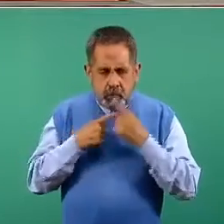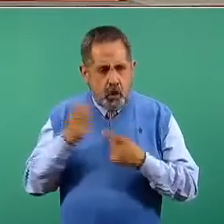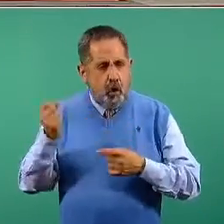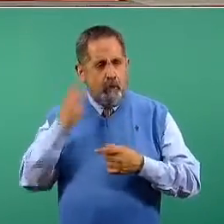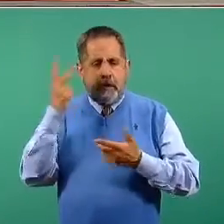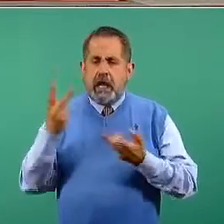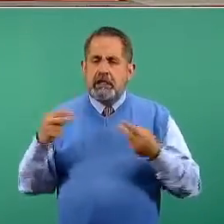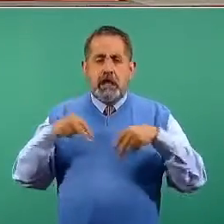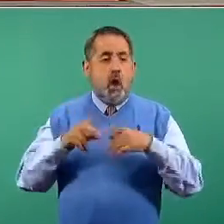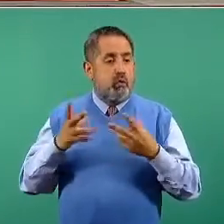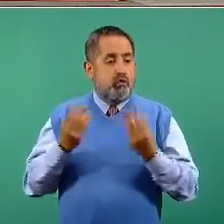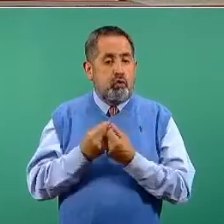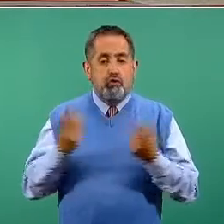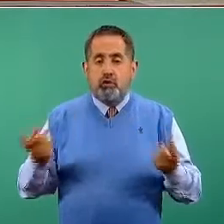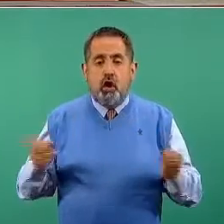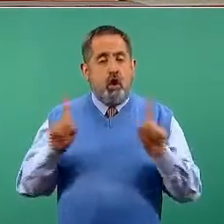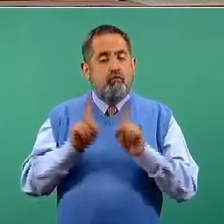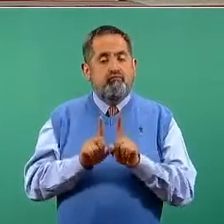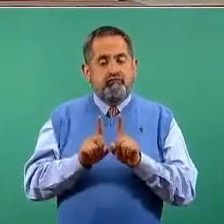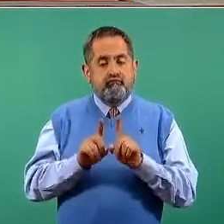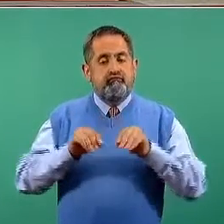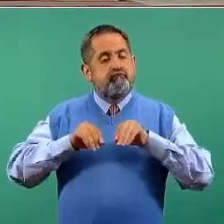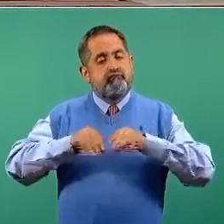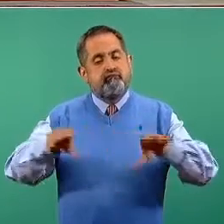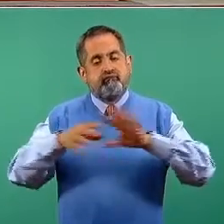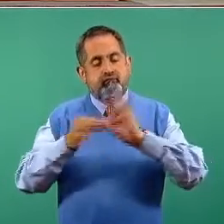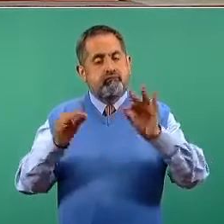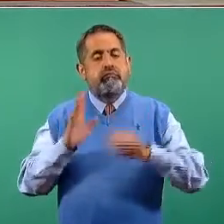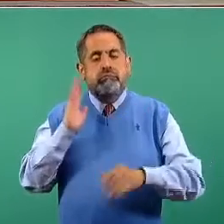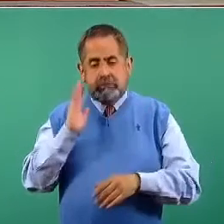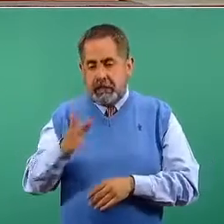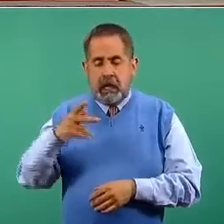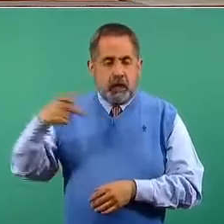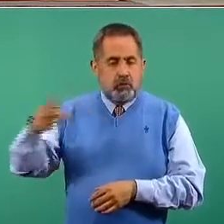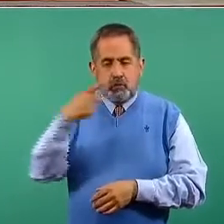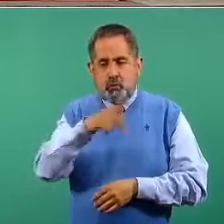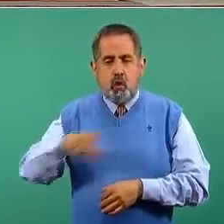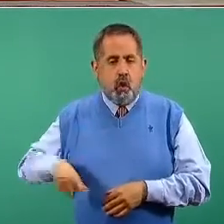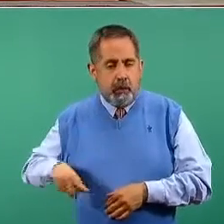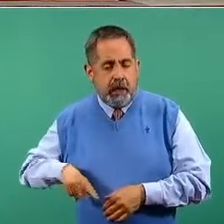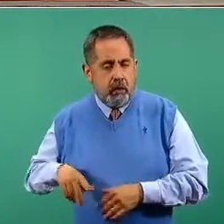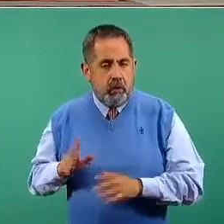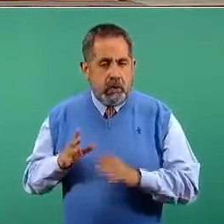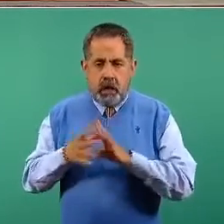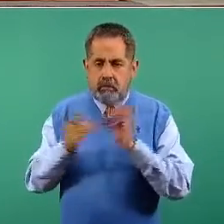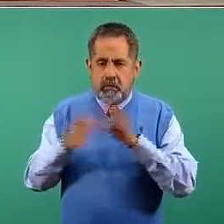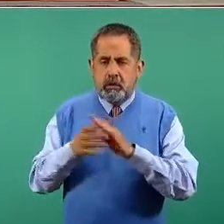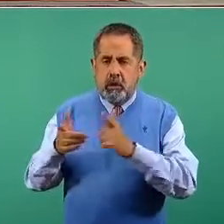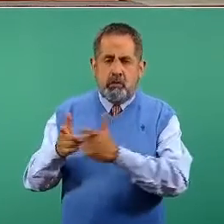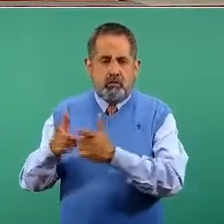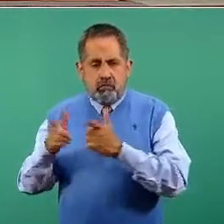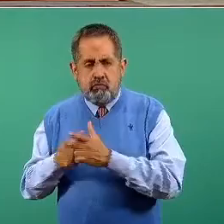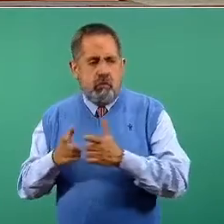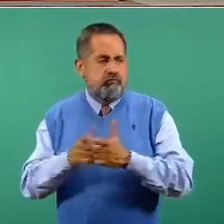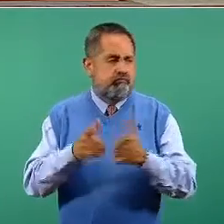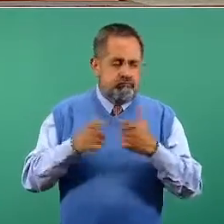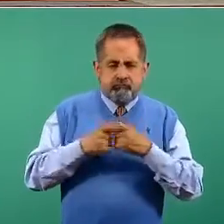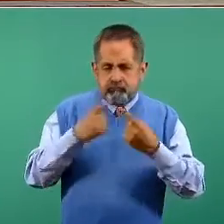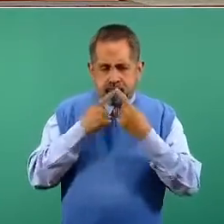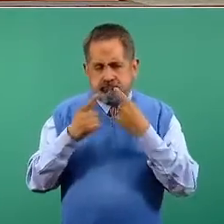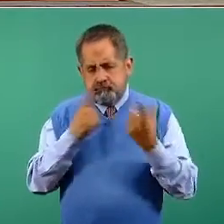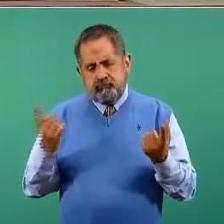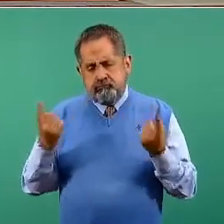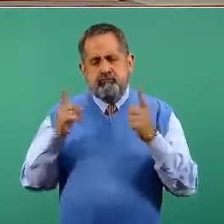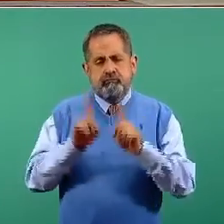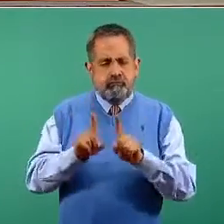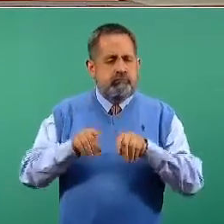de prensa conjunta para expresar la posición de sus gobiernos, suponemos que de sus gobernadores, además de ella y